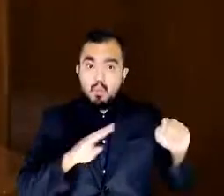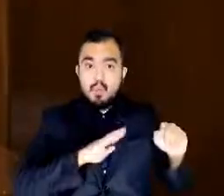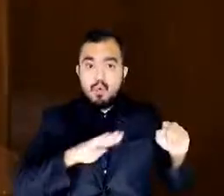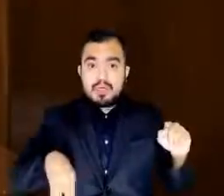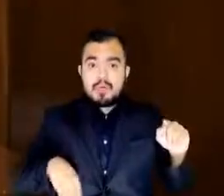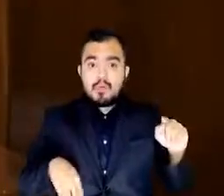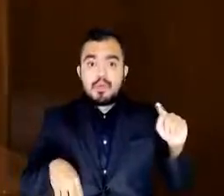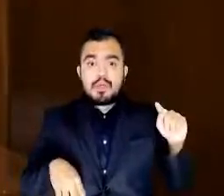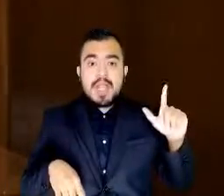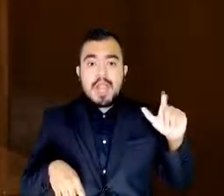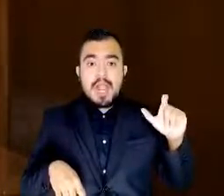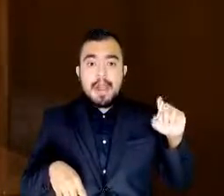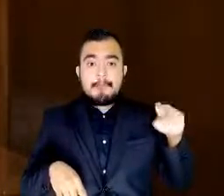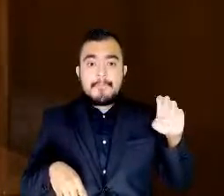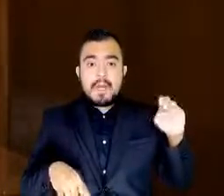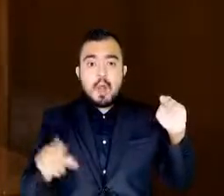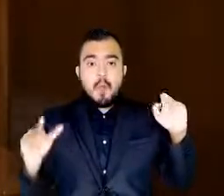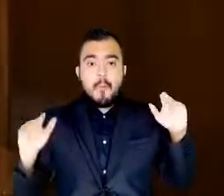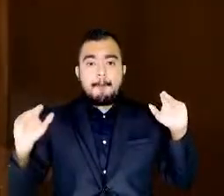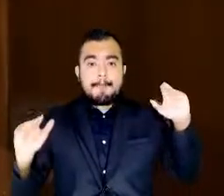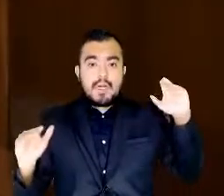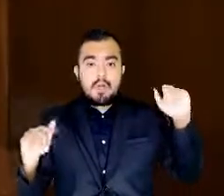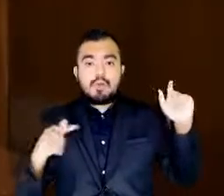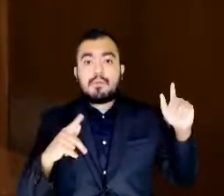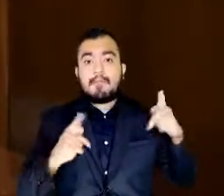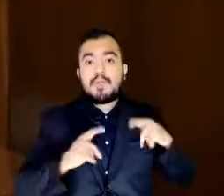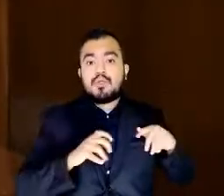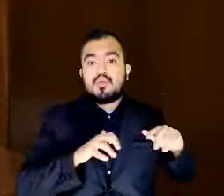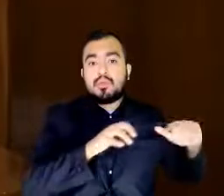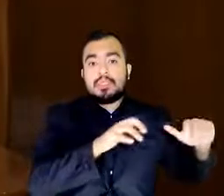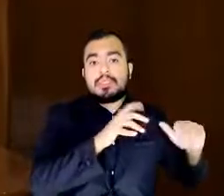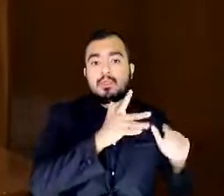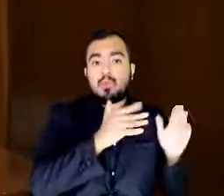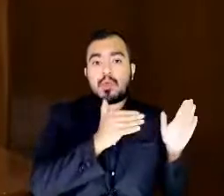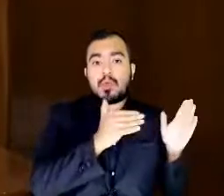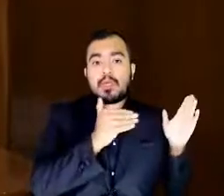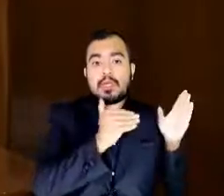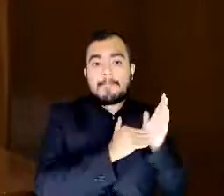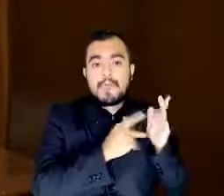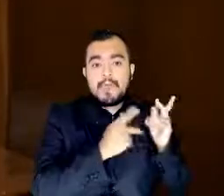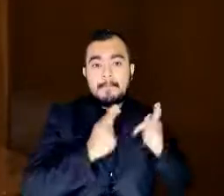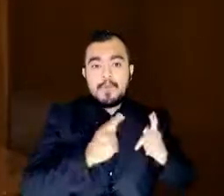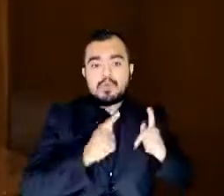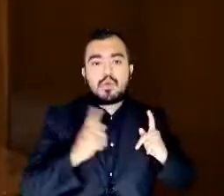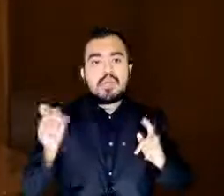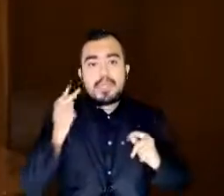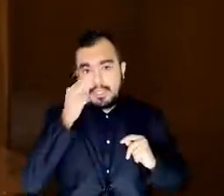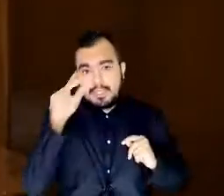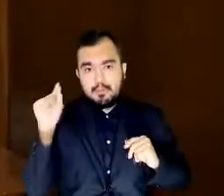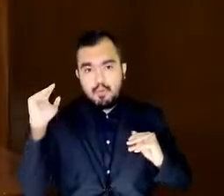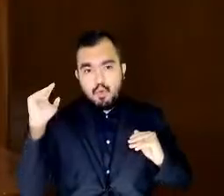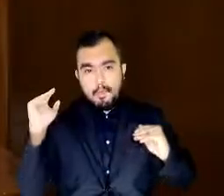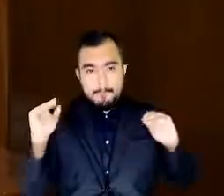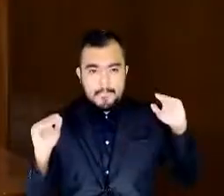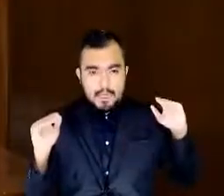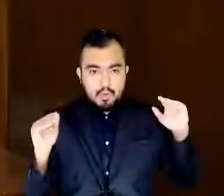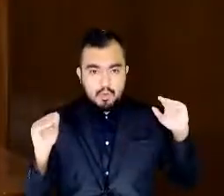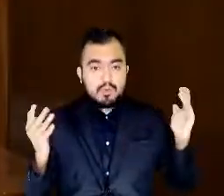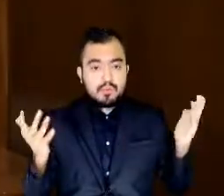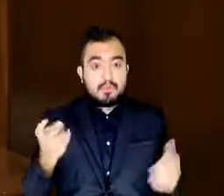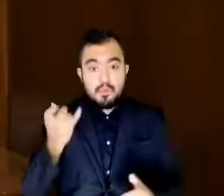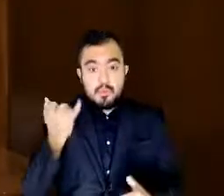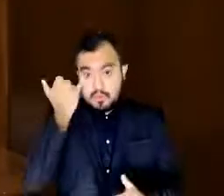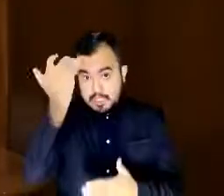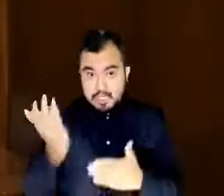de Tlalmanalco, con una población de menos de 50,000 habitantes. Por ello, en esta iniciativa de